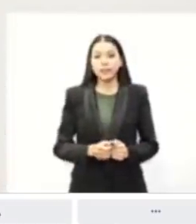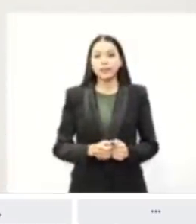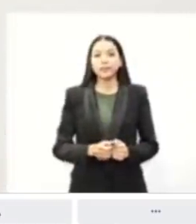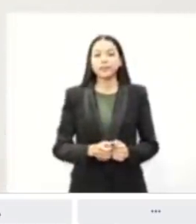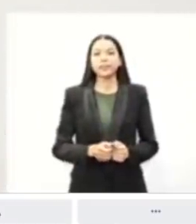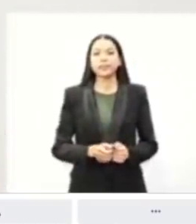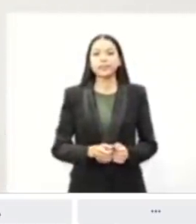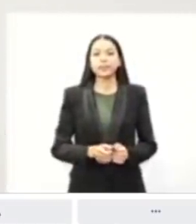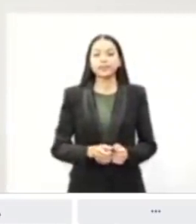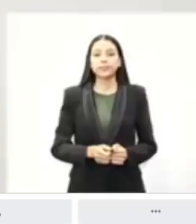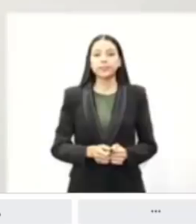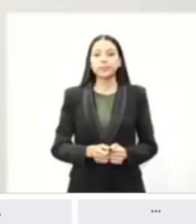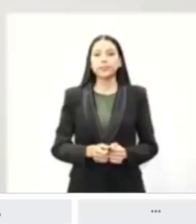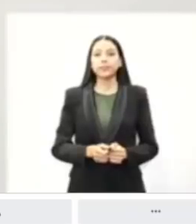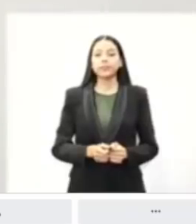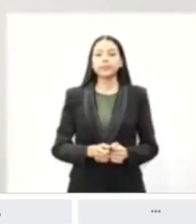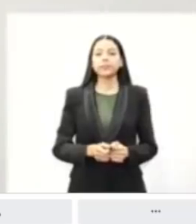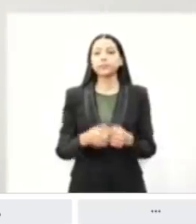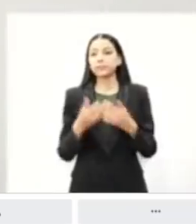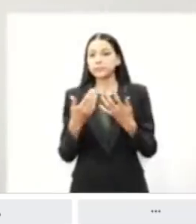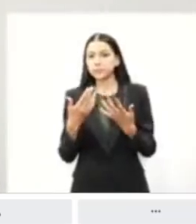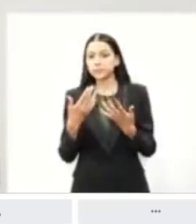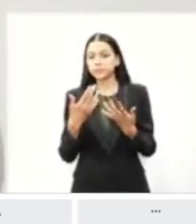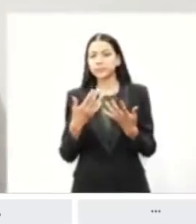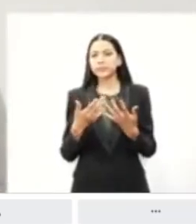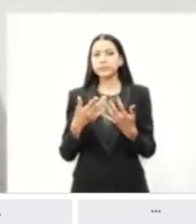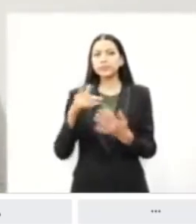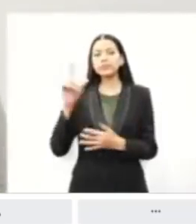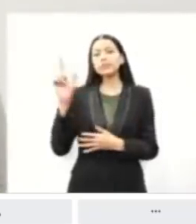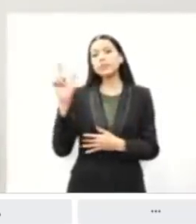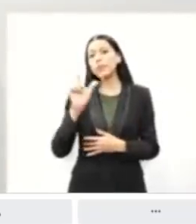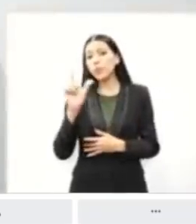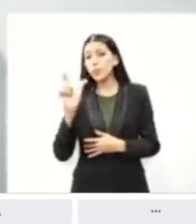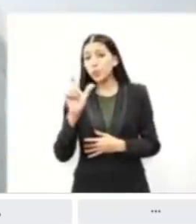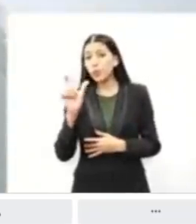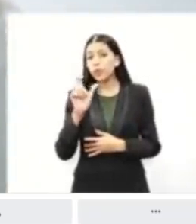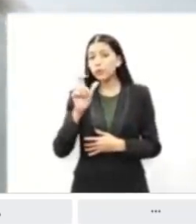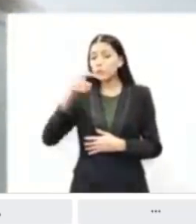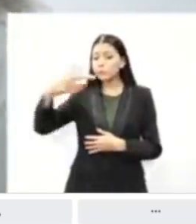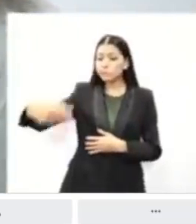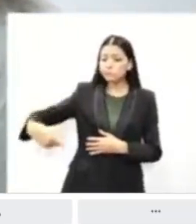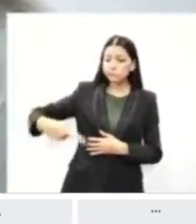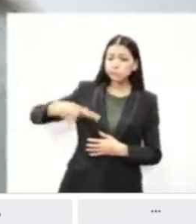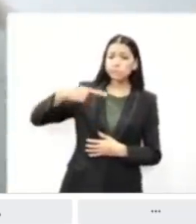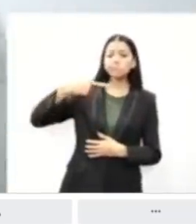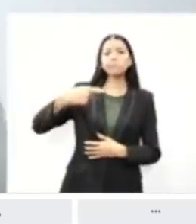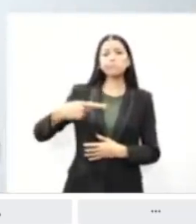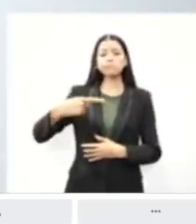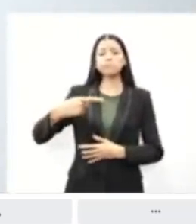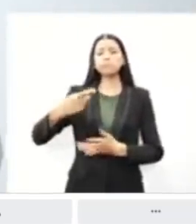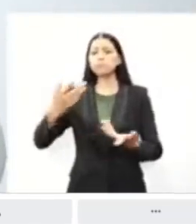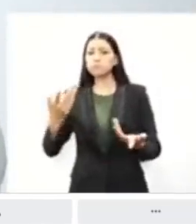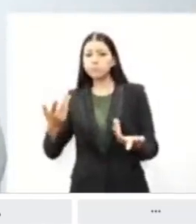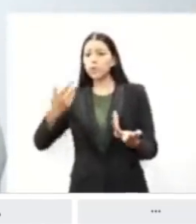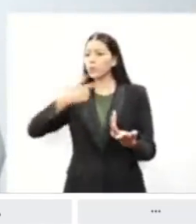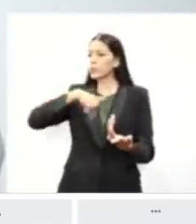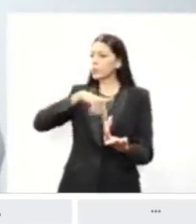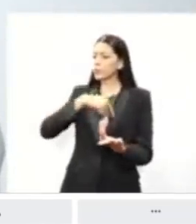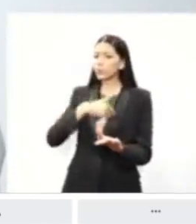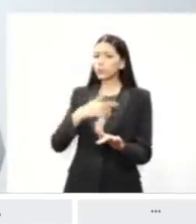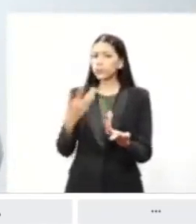acompañarnos. Cuando nos estuvieron preguntando sobre lo que estábamos